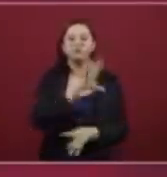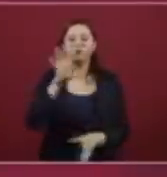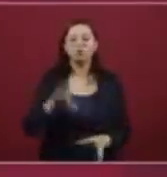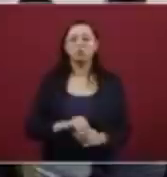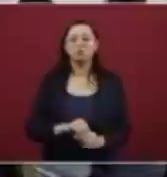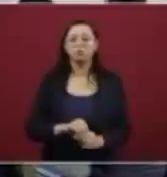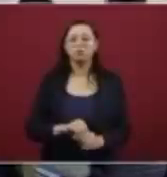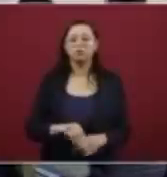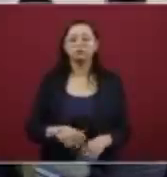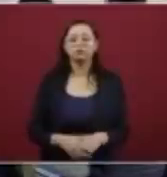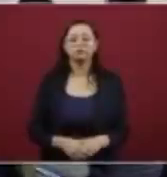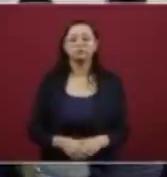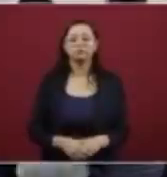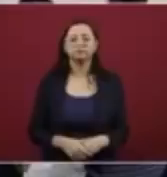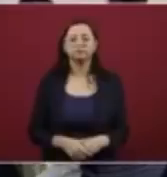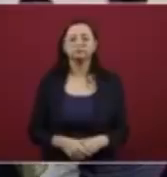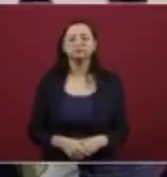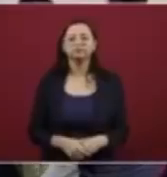Ahora,